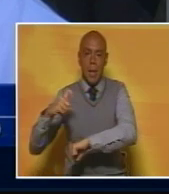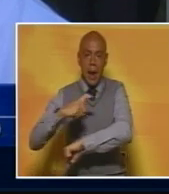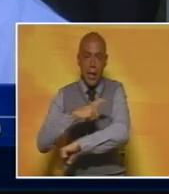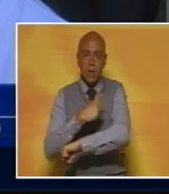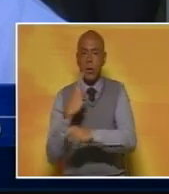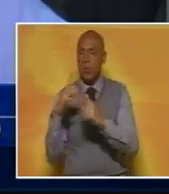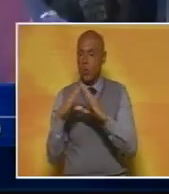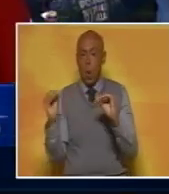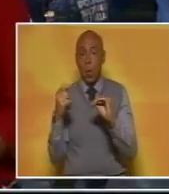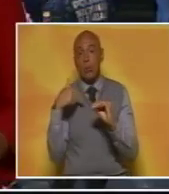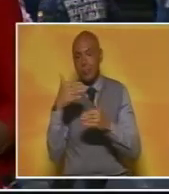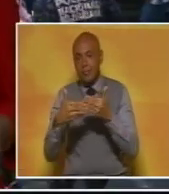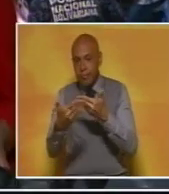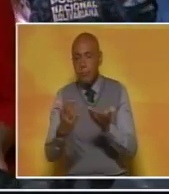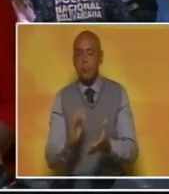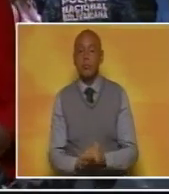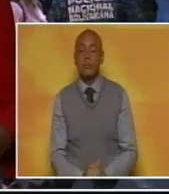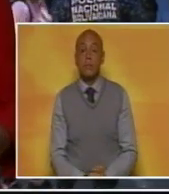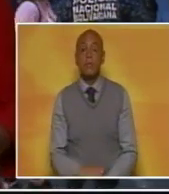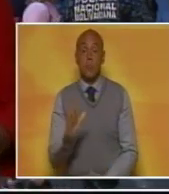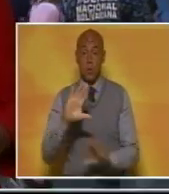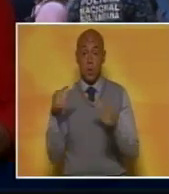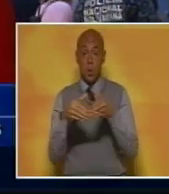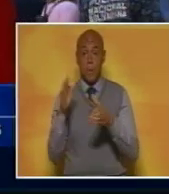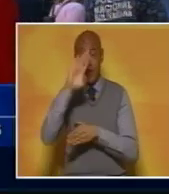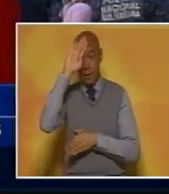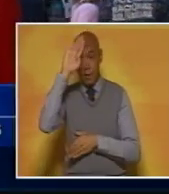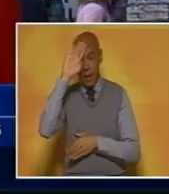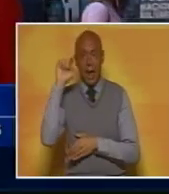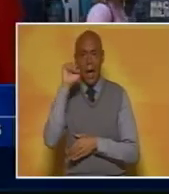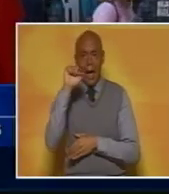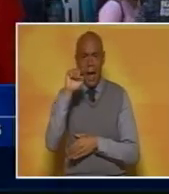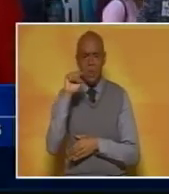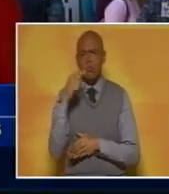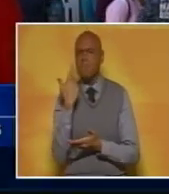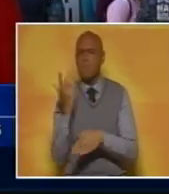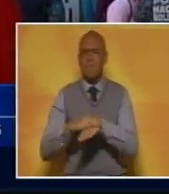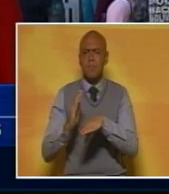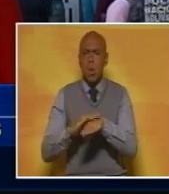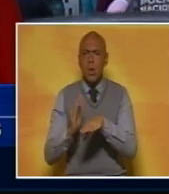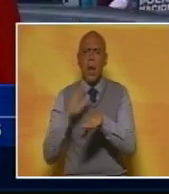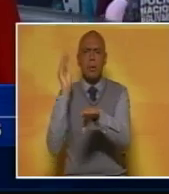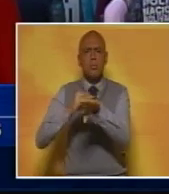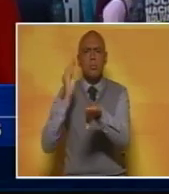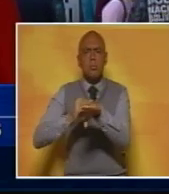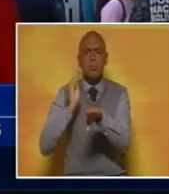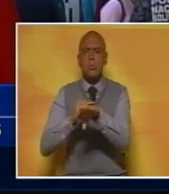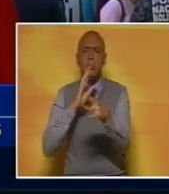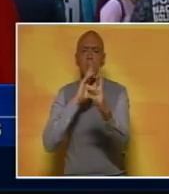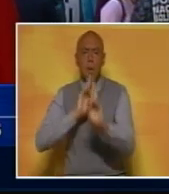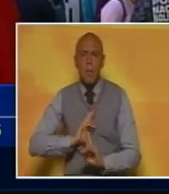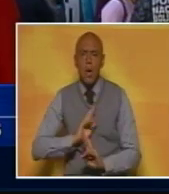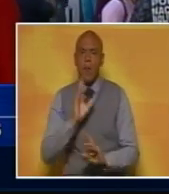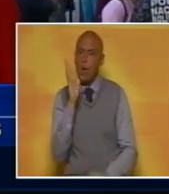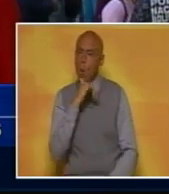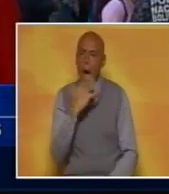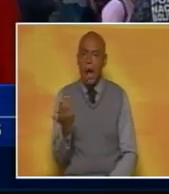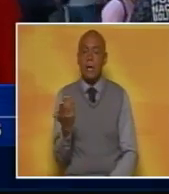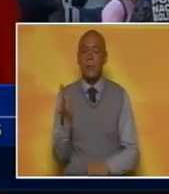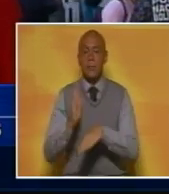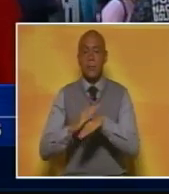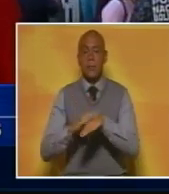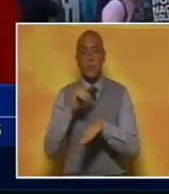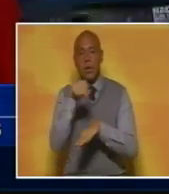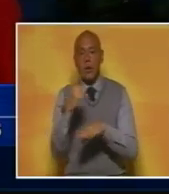estamos funcionando. El personal de enfermería se pregunta por qué aún no han sido escuchados. Lamentan que ni siquiera ellos tengan los